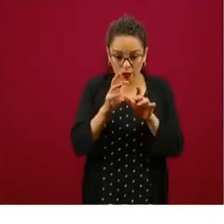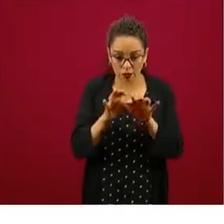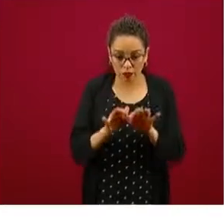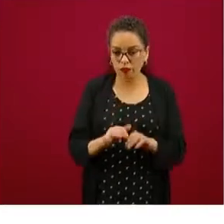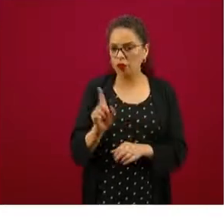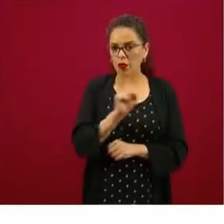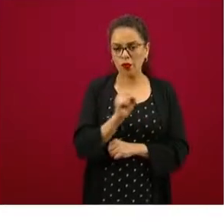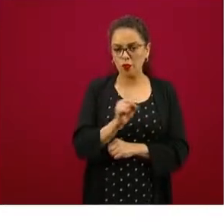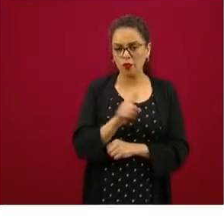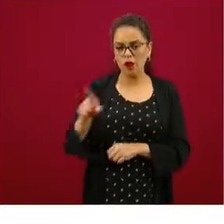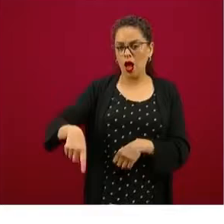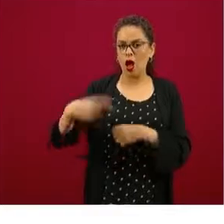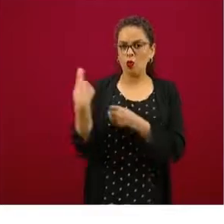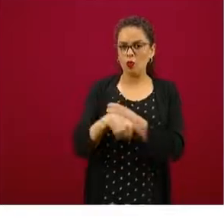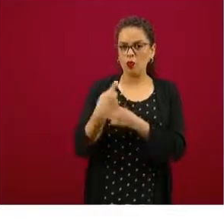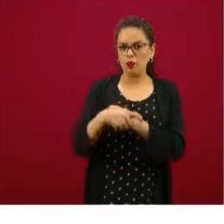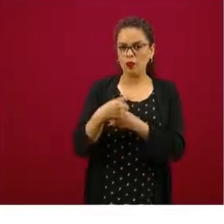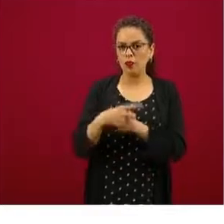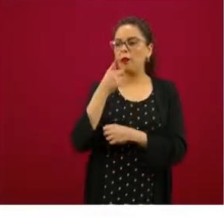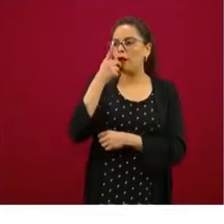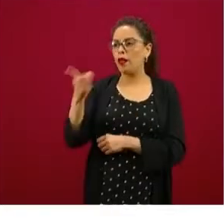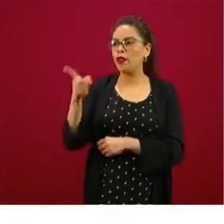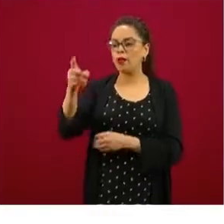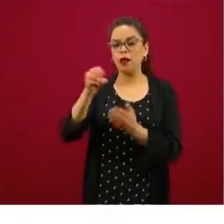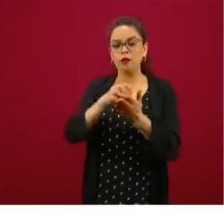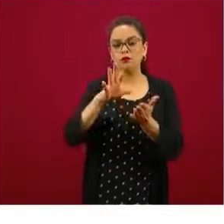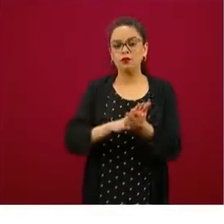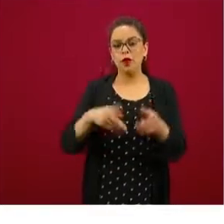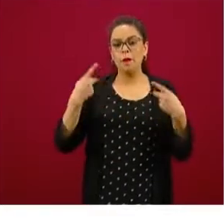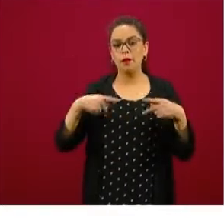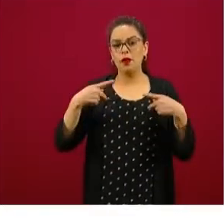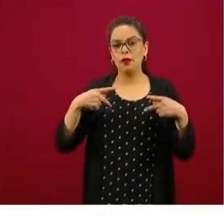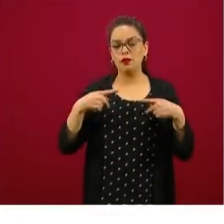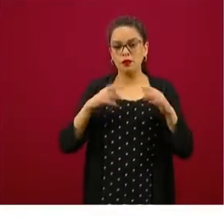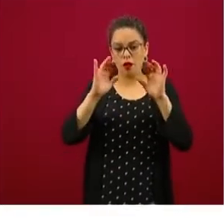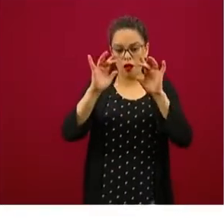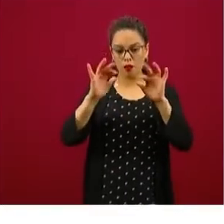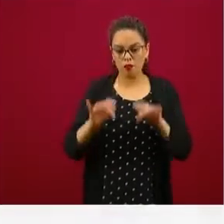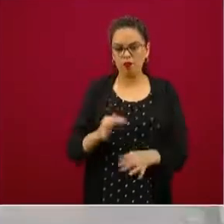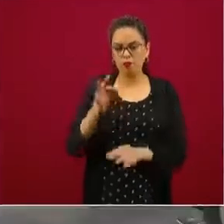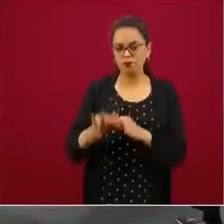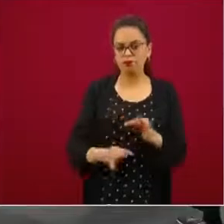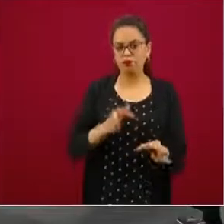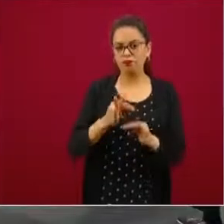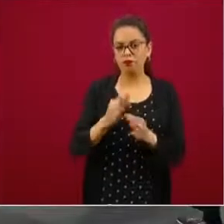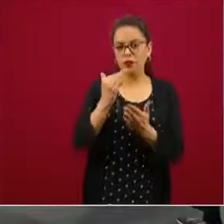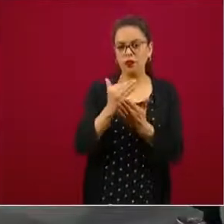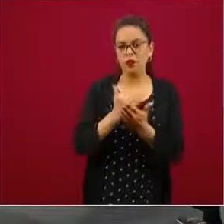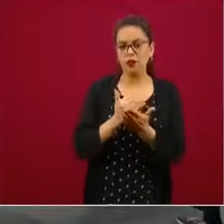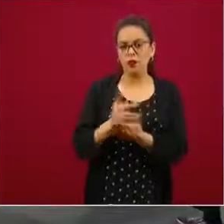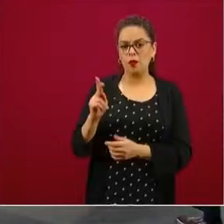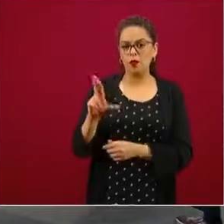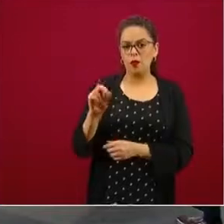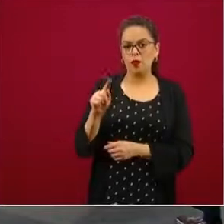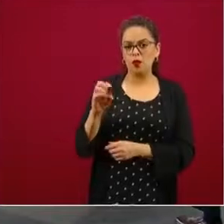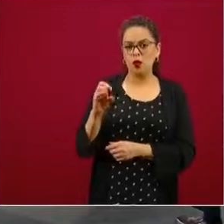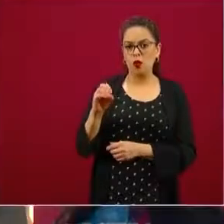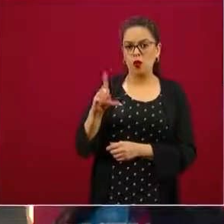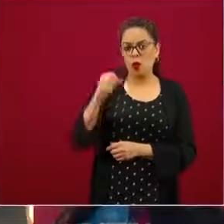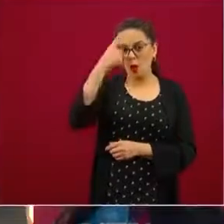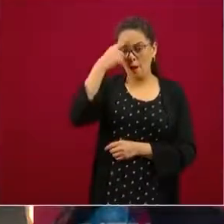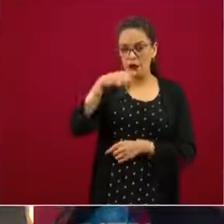que esa persona ha manifestado que ha llevado a cabo todo un protocolo de seguridad en el